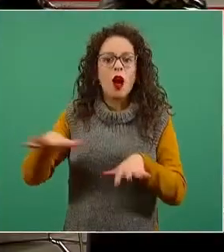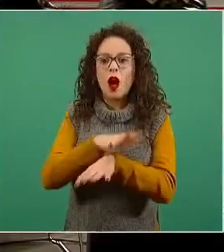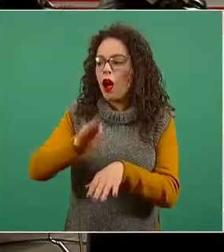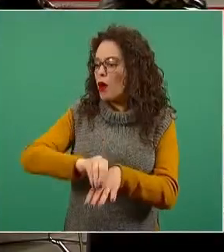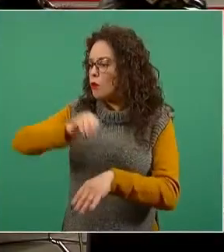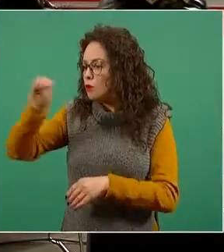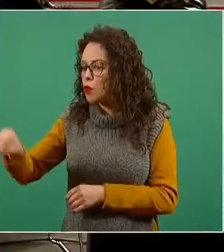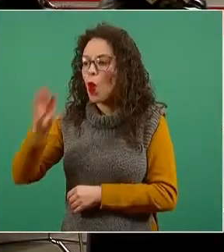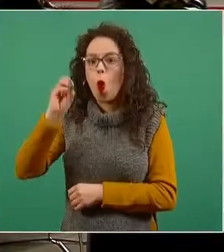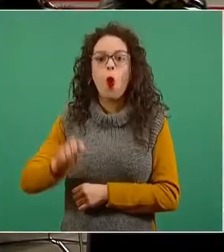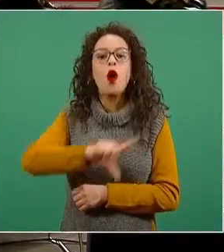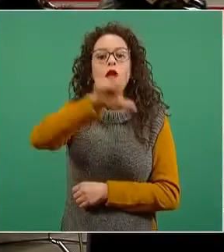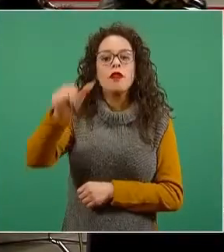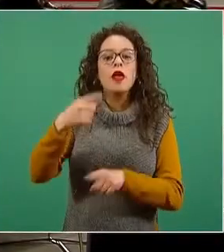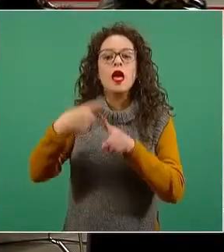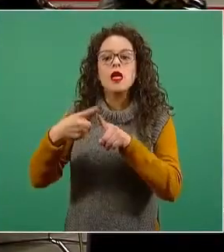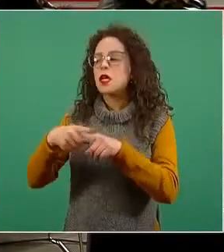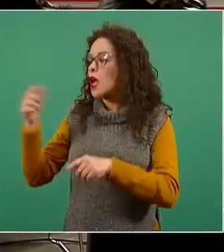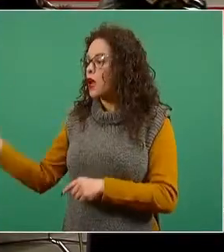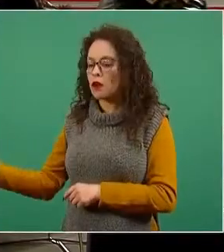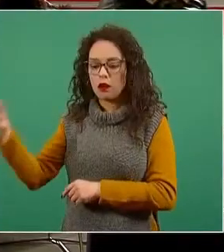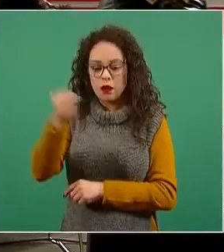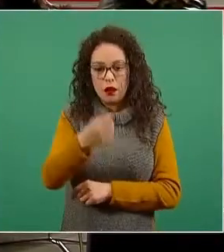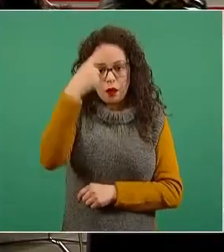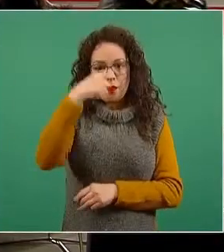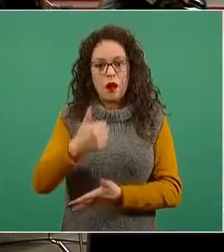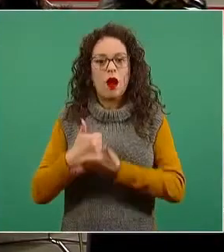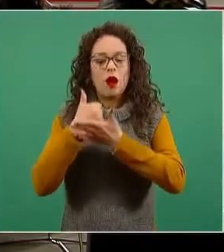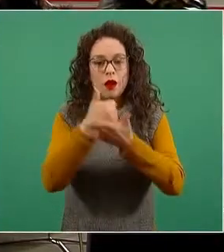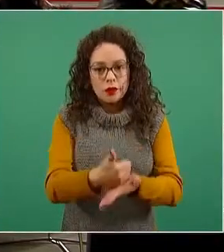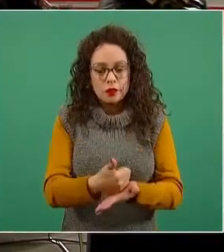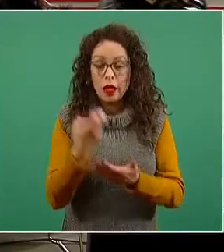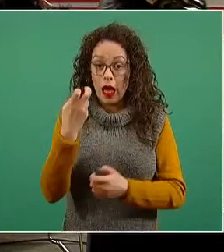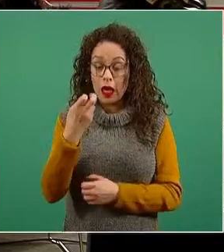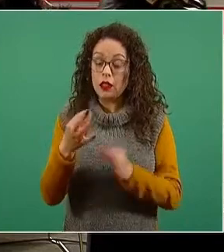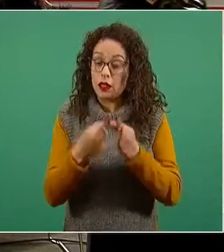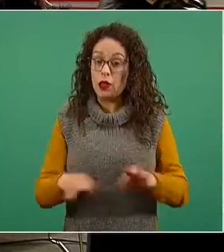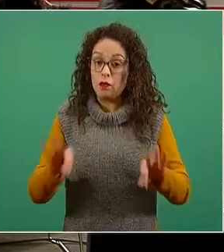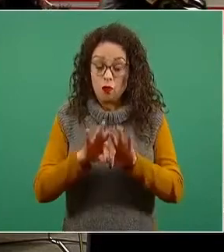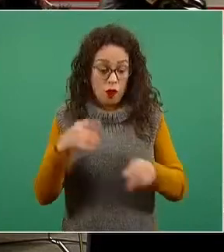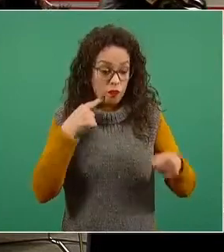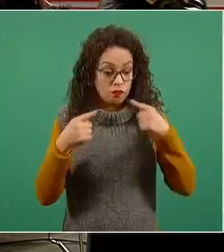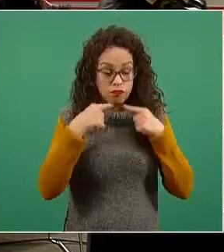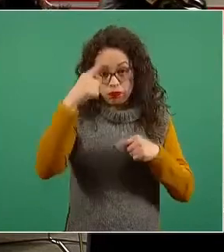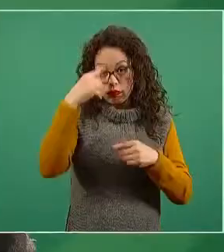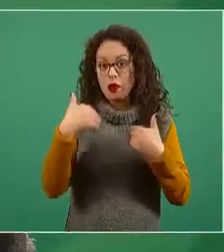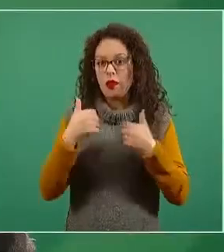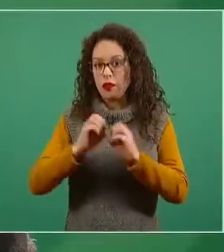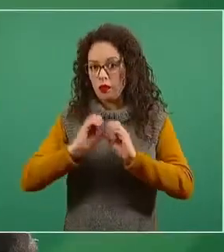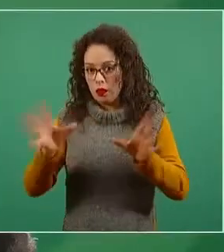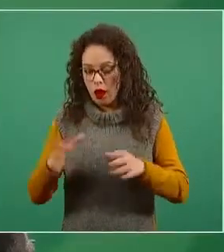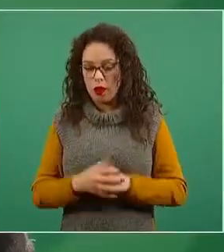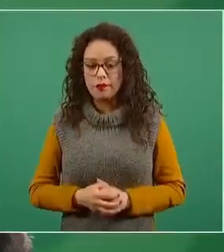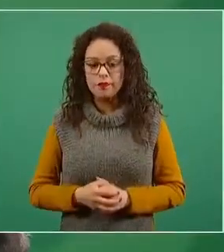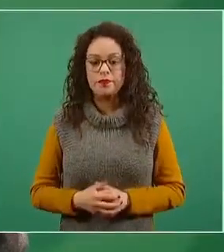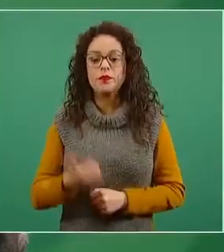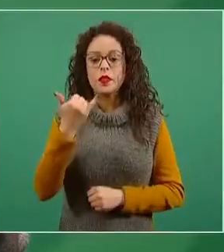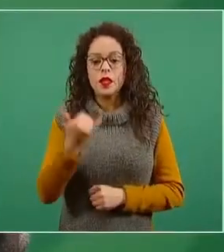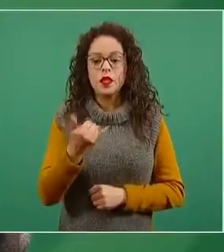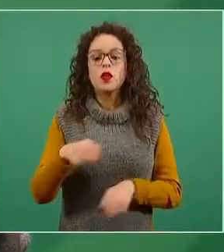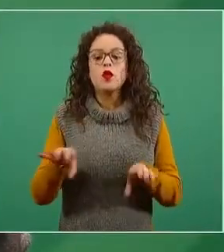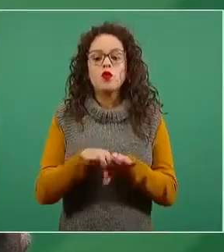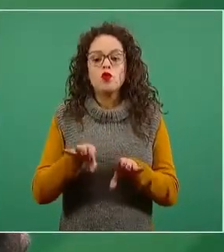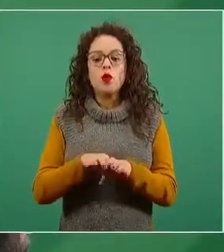temas que fueron muy comentados y muy importantes de definir. También cómo es la vinculación